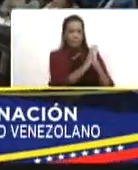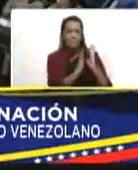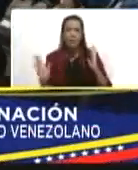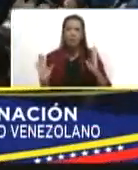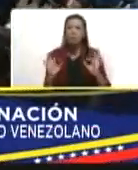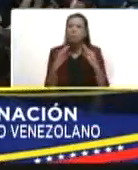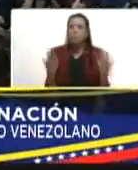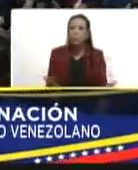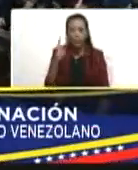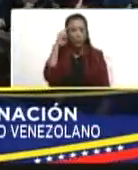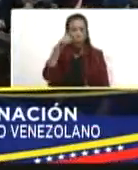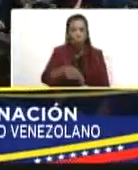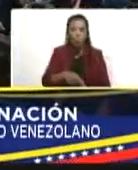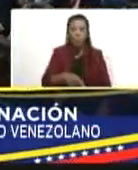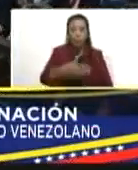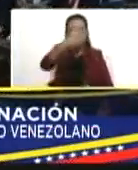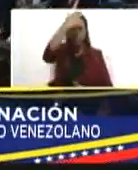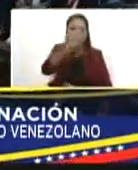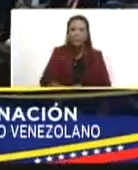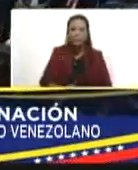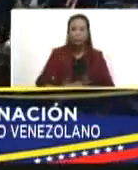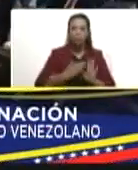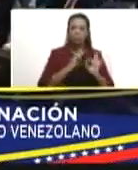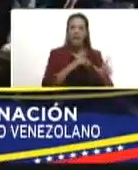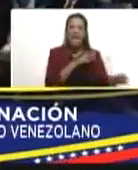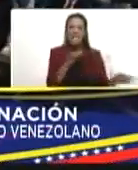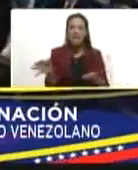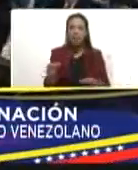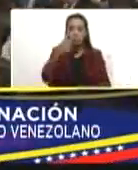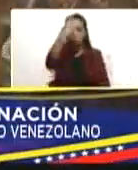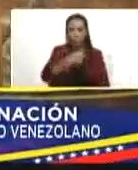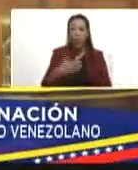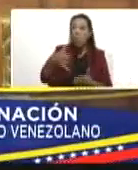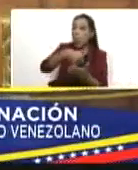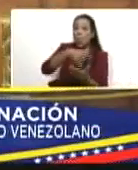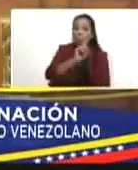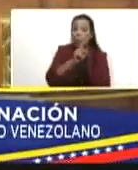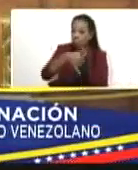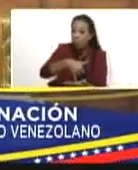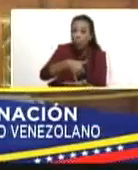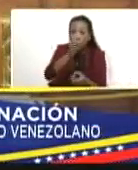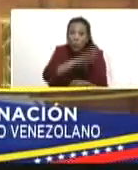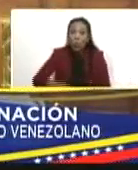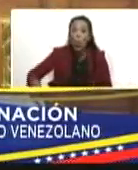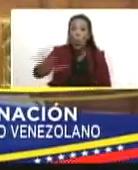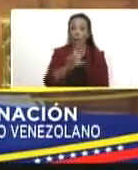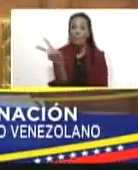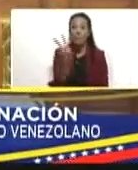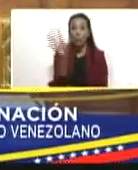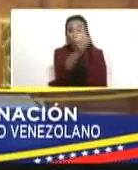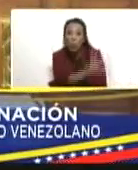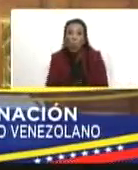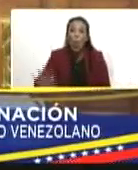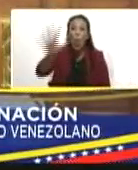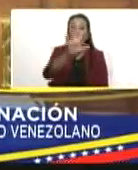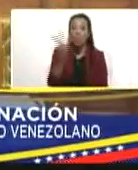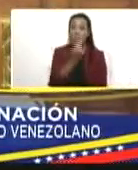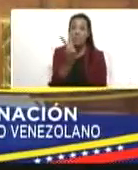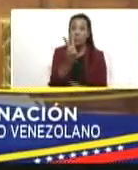seguro ser tangible en todo el territorio nacional